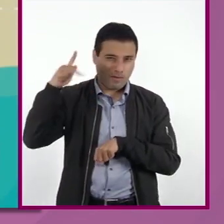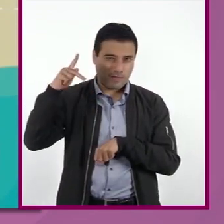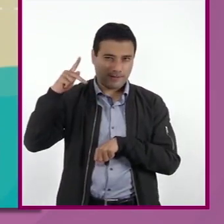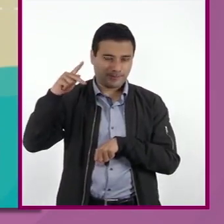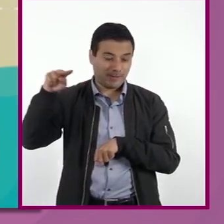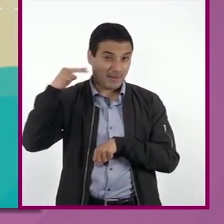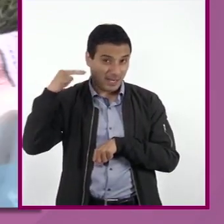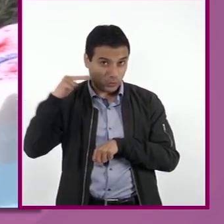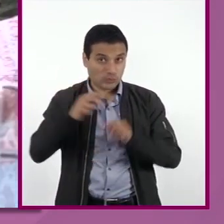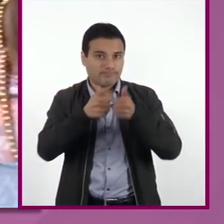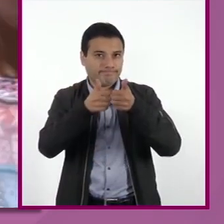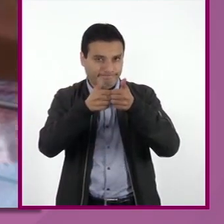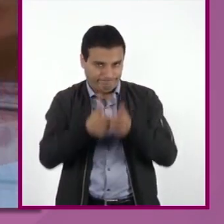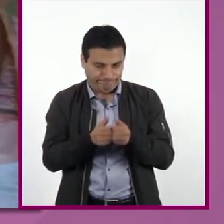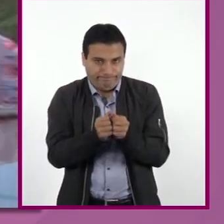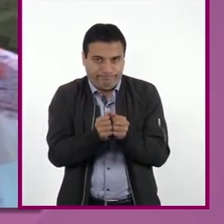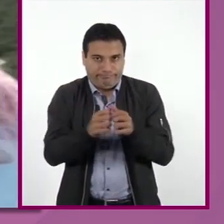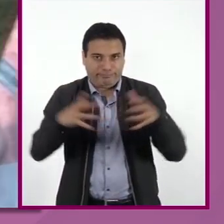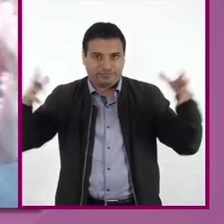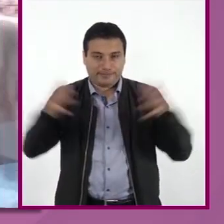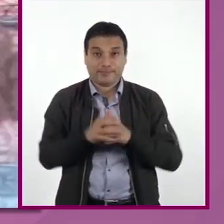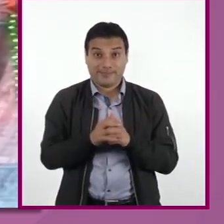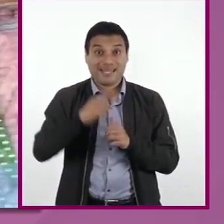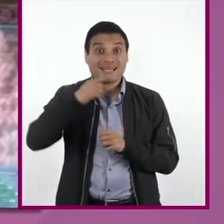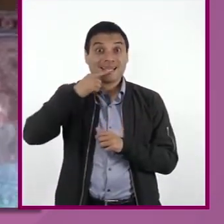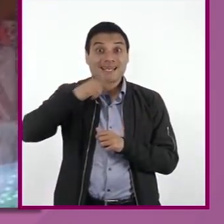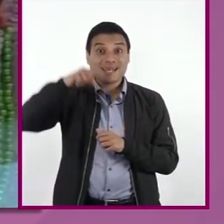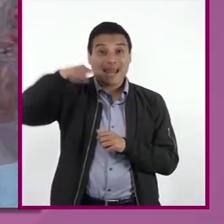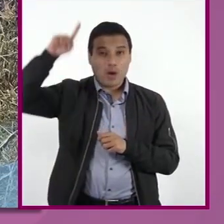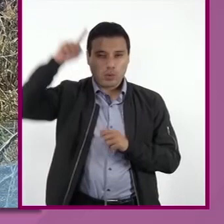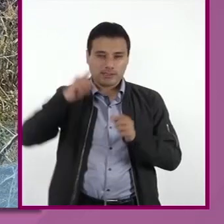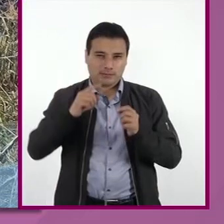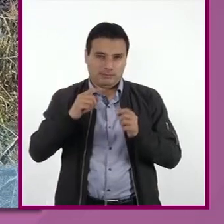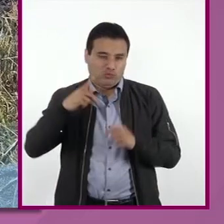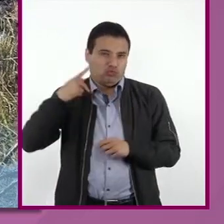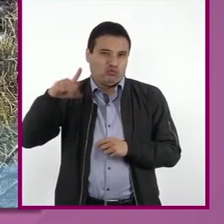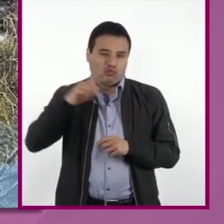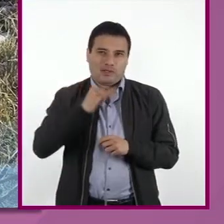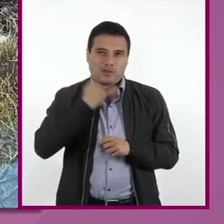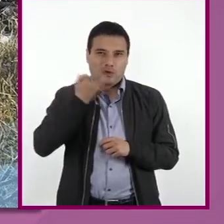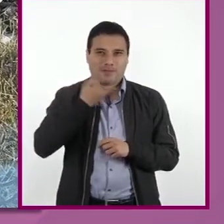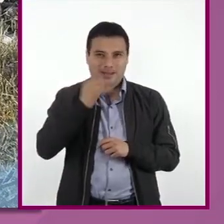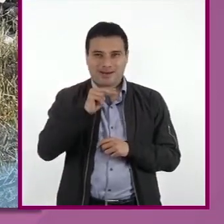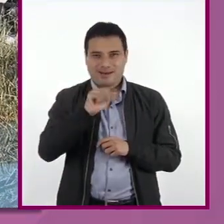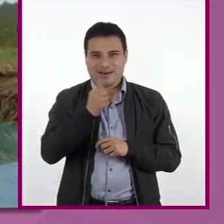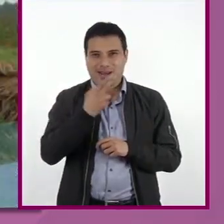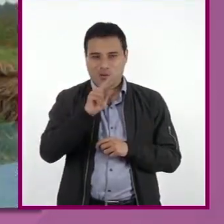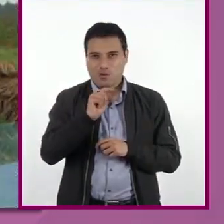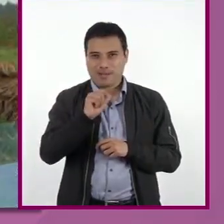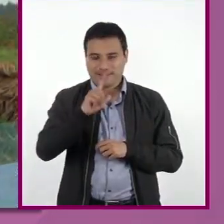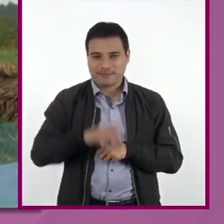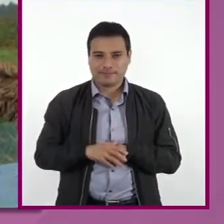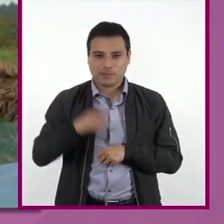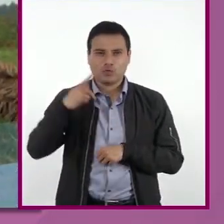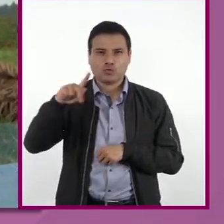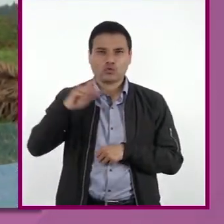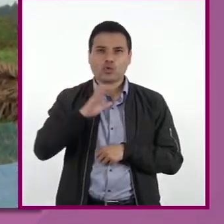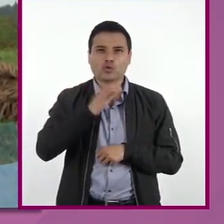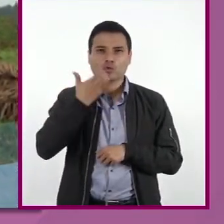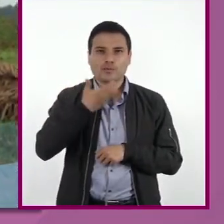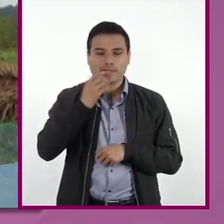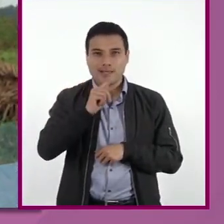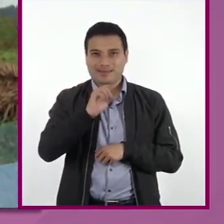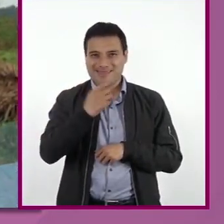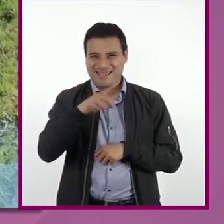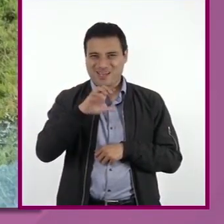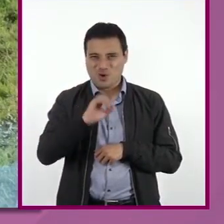Veracruz. Los nahuas hablan náhuatl y entre sus costumbres destaca el tequio, un trabajo que